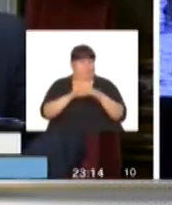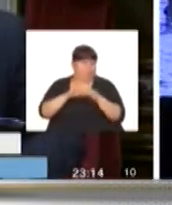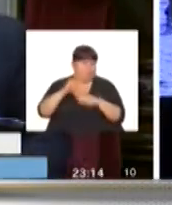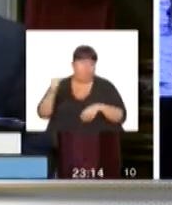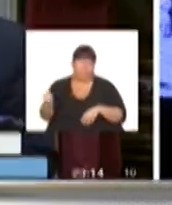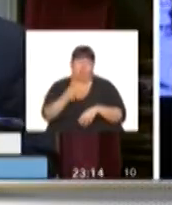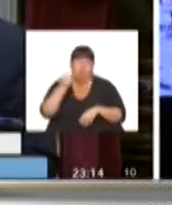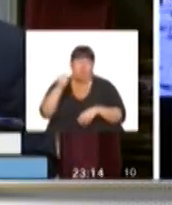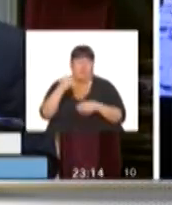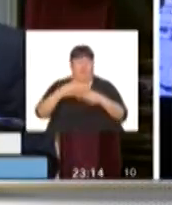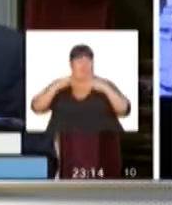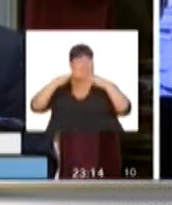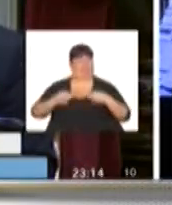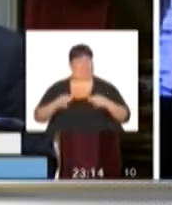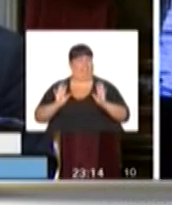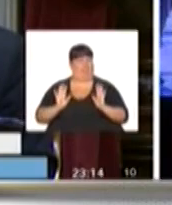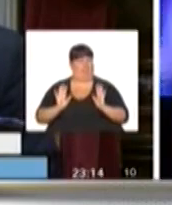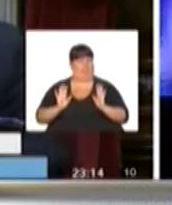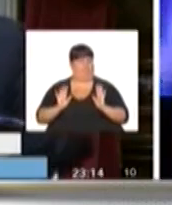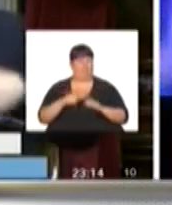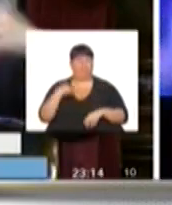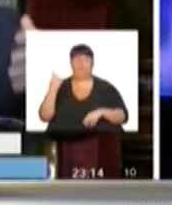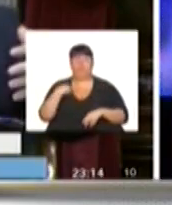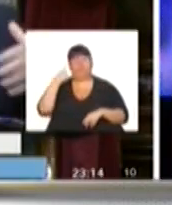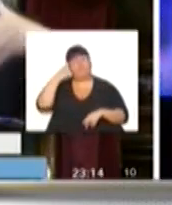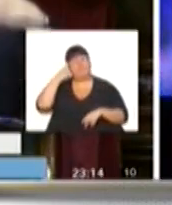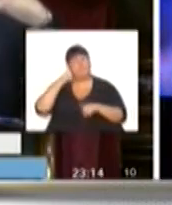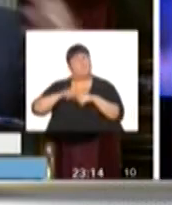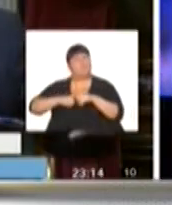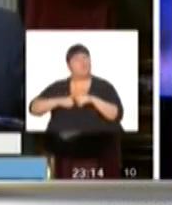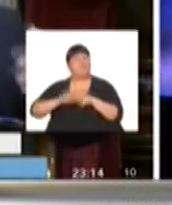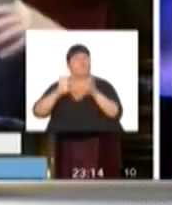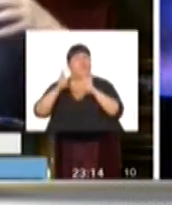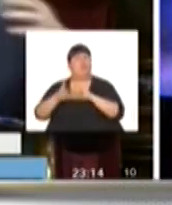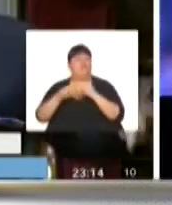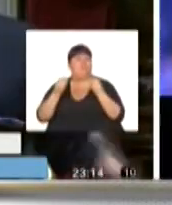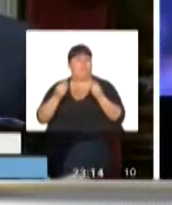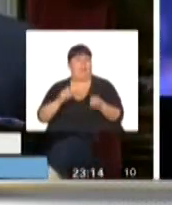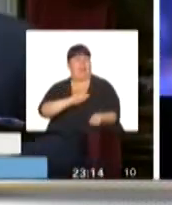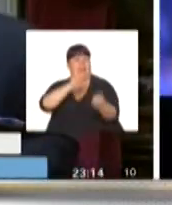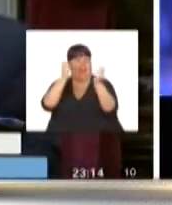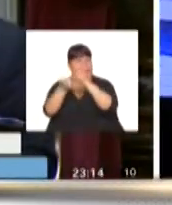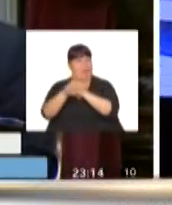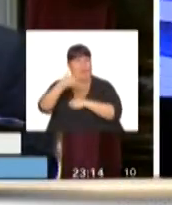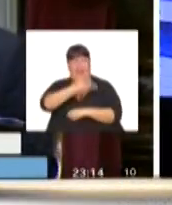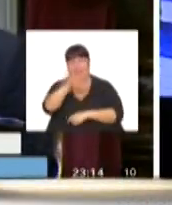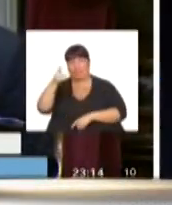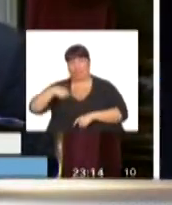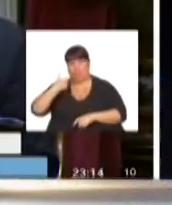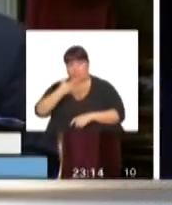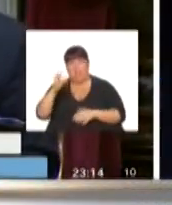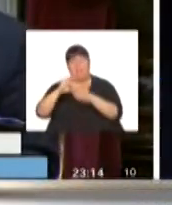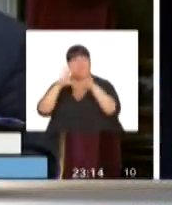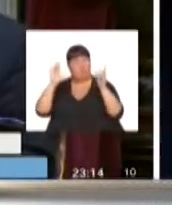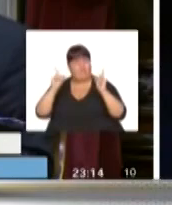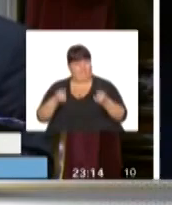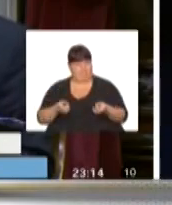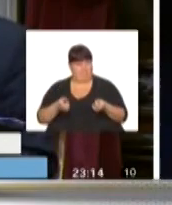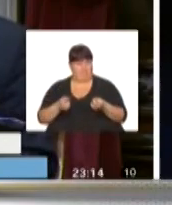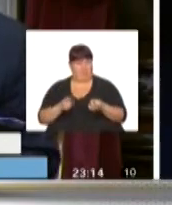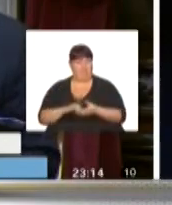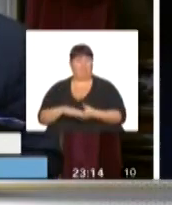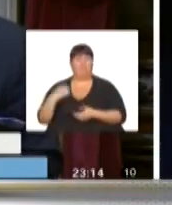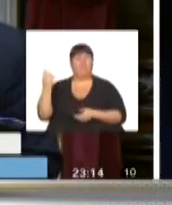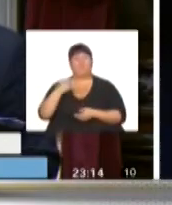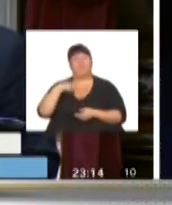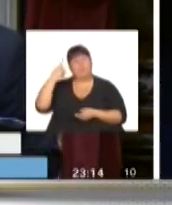movilizaron sectores de la izquierda, organizaciones sociales bastante radicalizadas y no hace falta tanta gente para armar un alboroto.